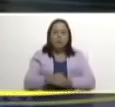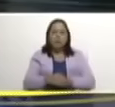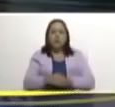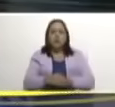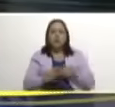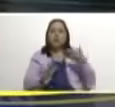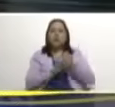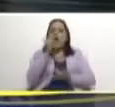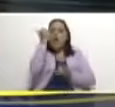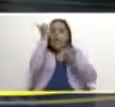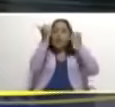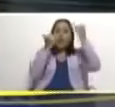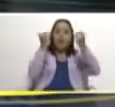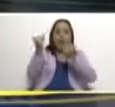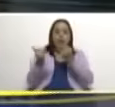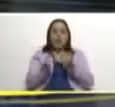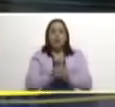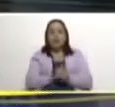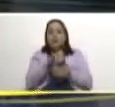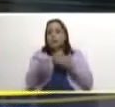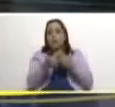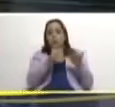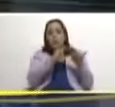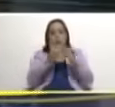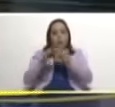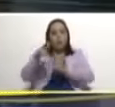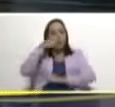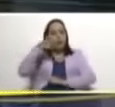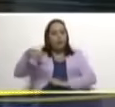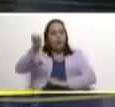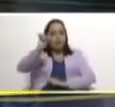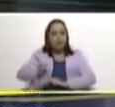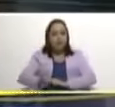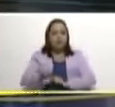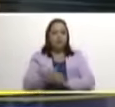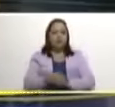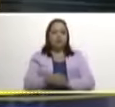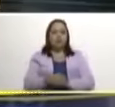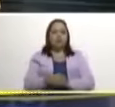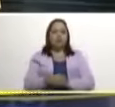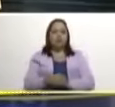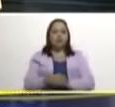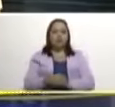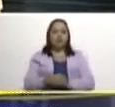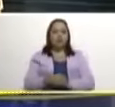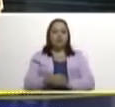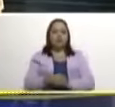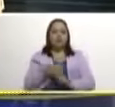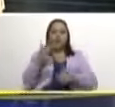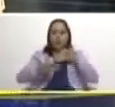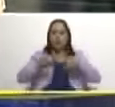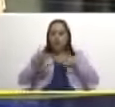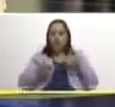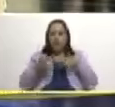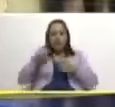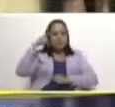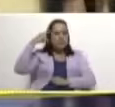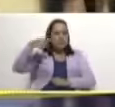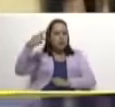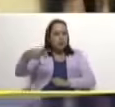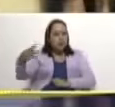el ideario colectivo de los pueblos del sur, en una operación